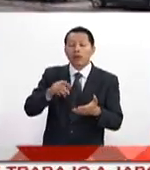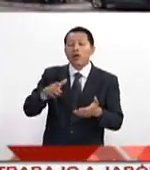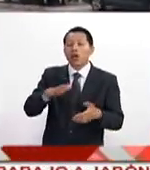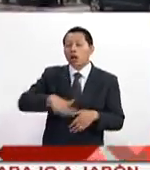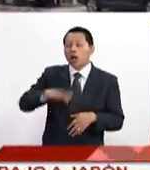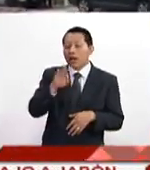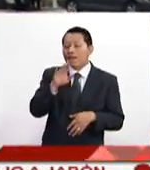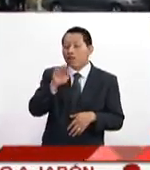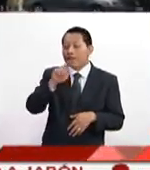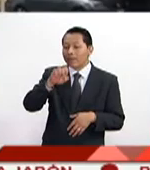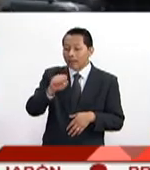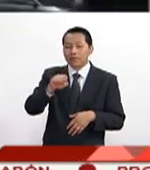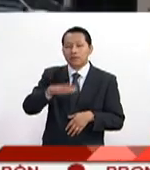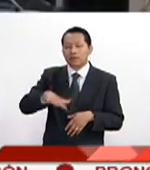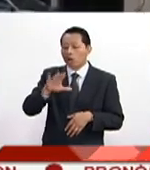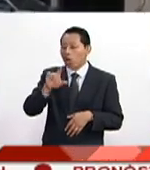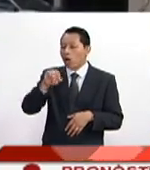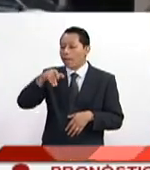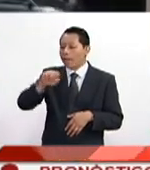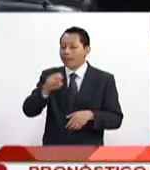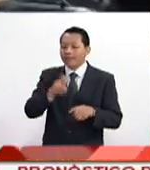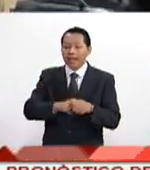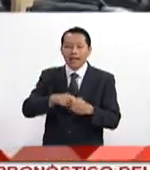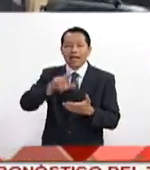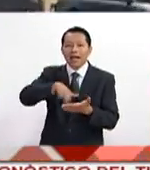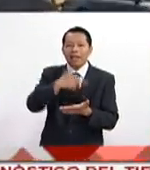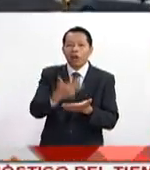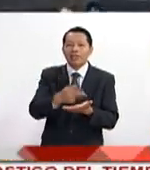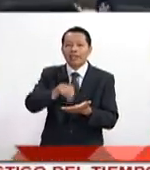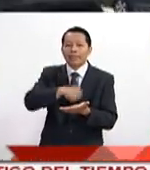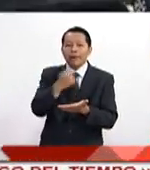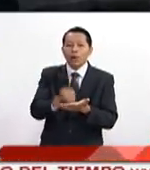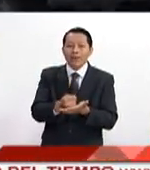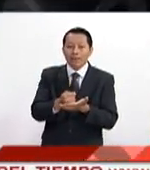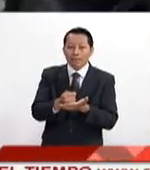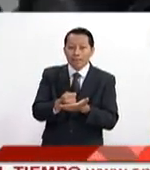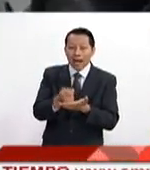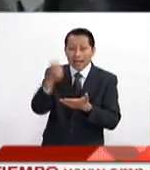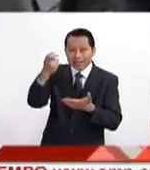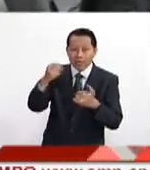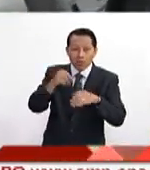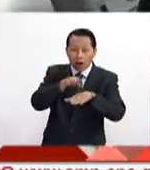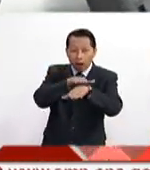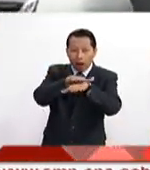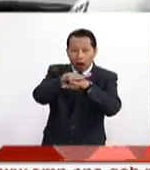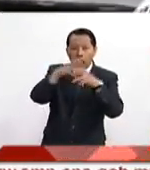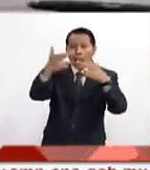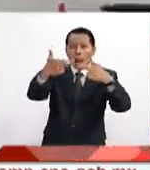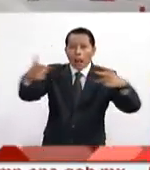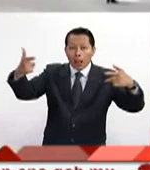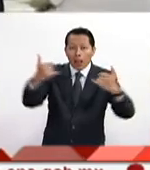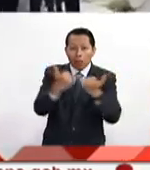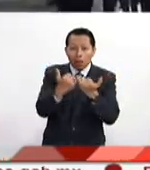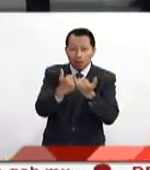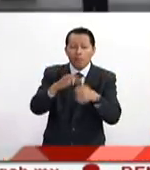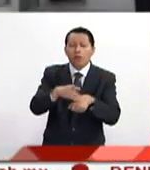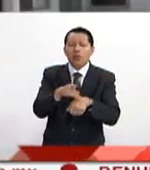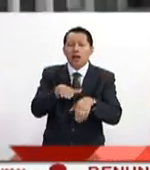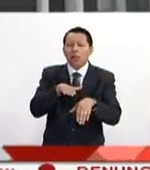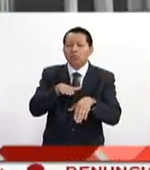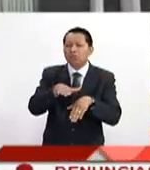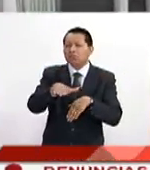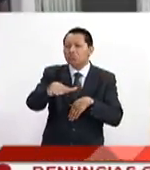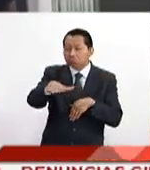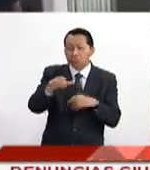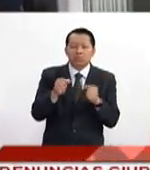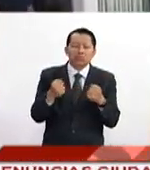Fuentes, sección Lomas, esto en Reynosa, Tamaulipas. La unidad, propiedad de Concretos Tancol, circulaba sobre la